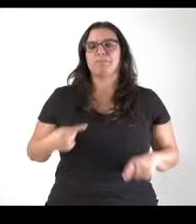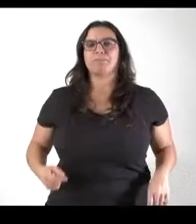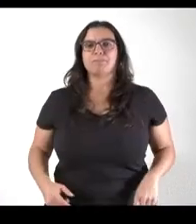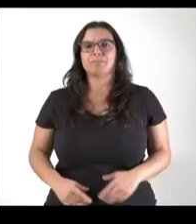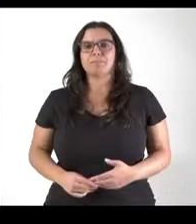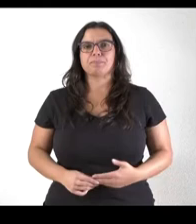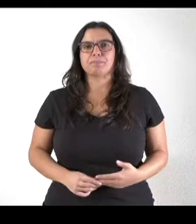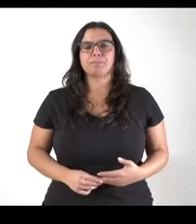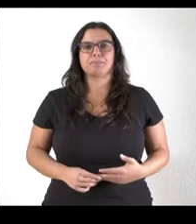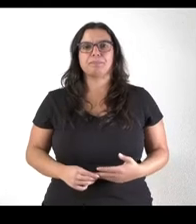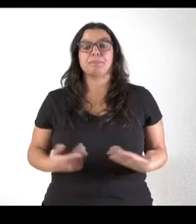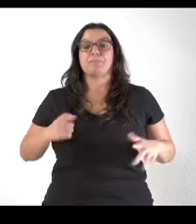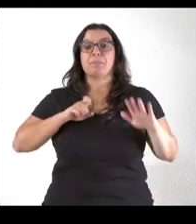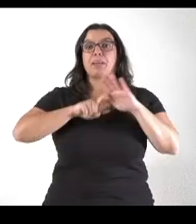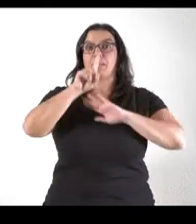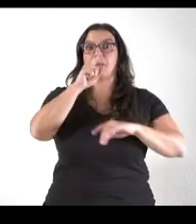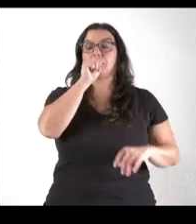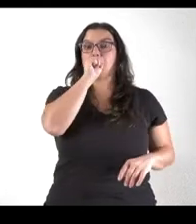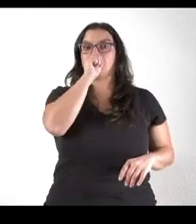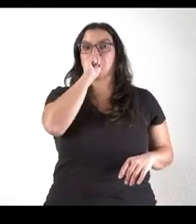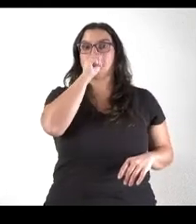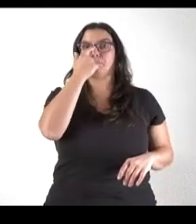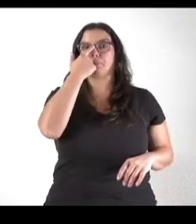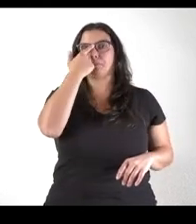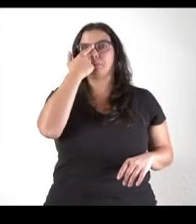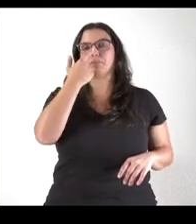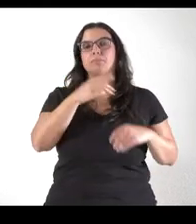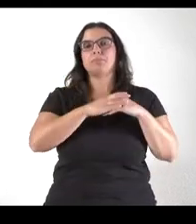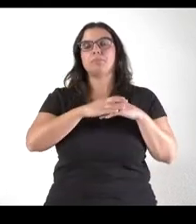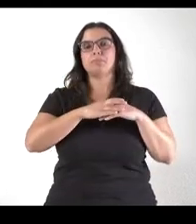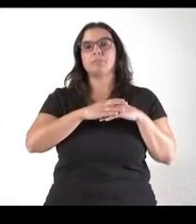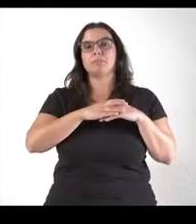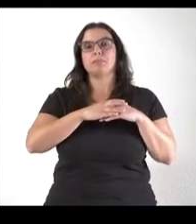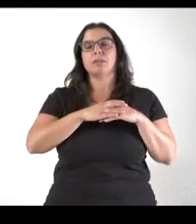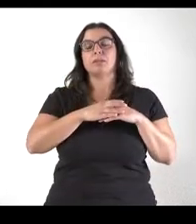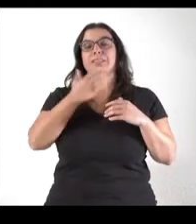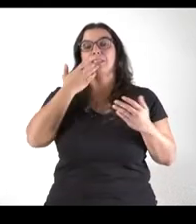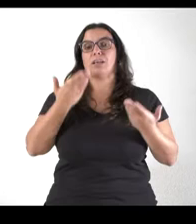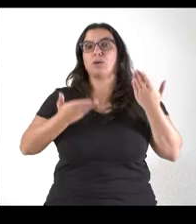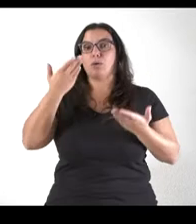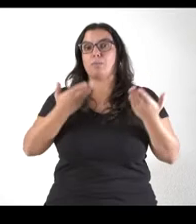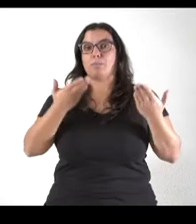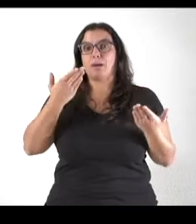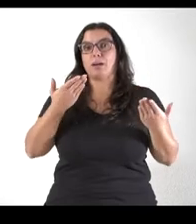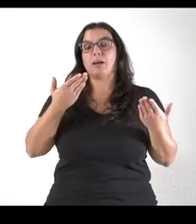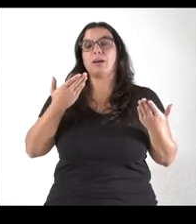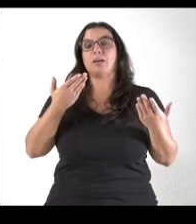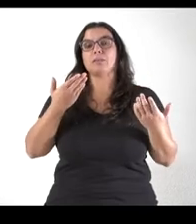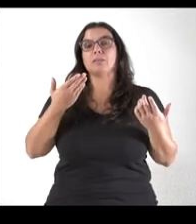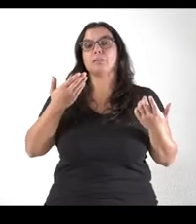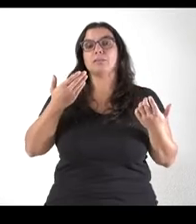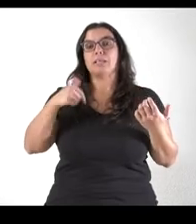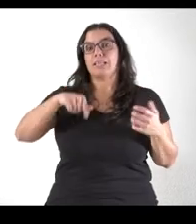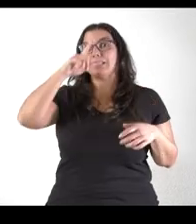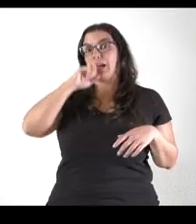este crecimiento que es claramente inferior menos de la mitad del que habríamos registrado en este año